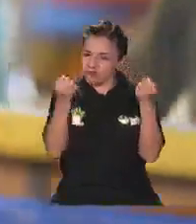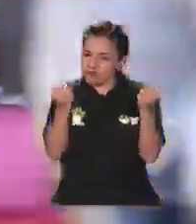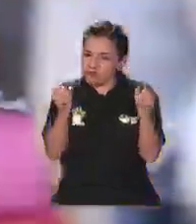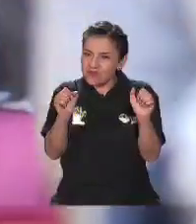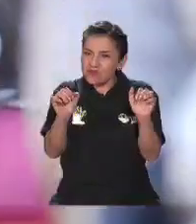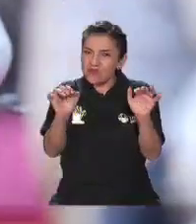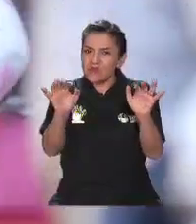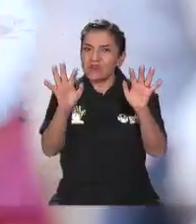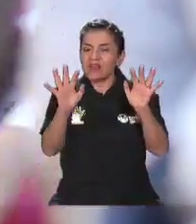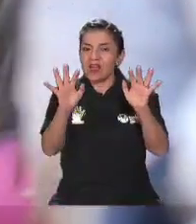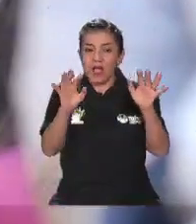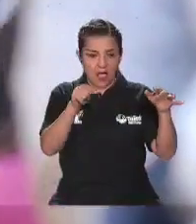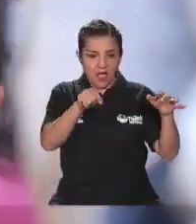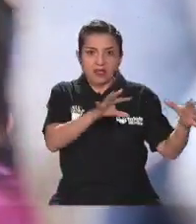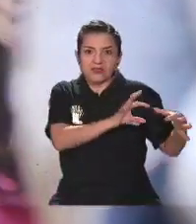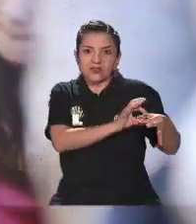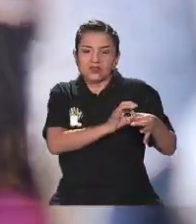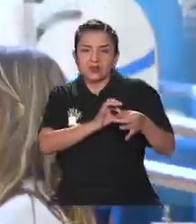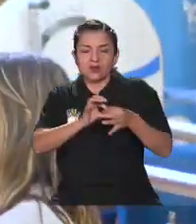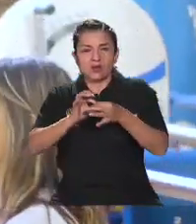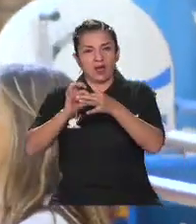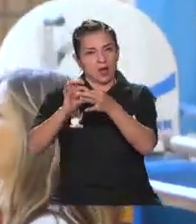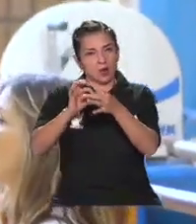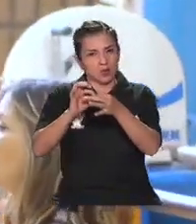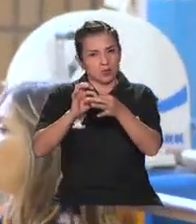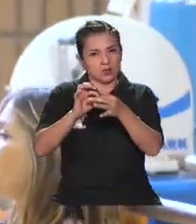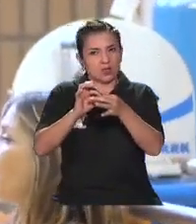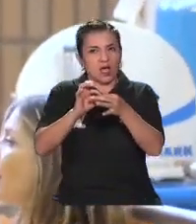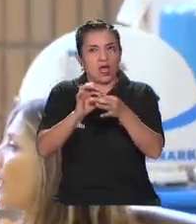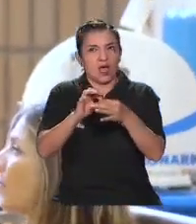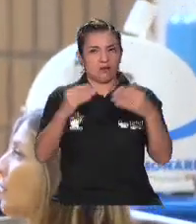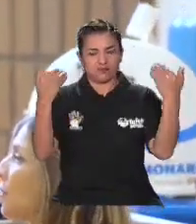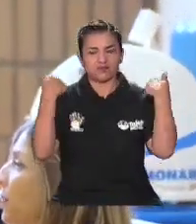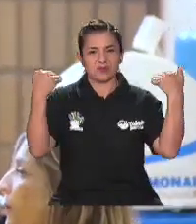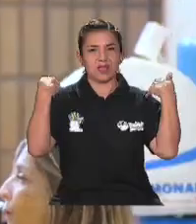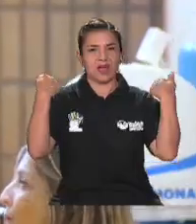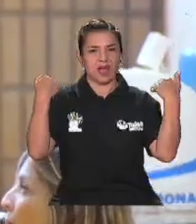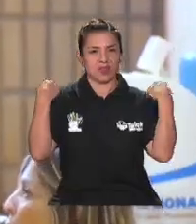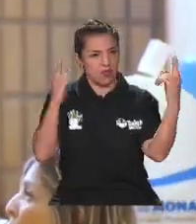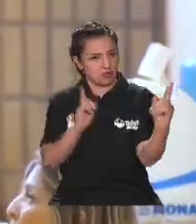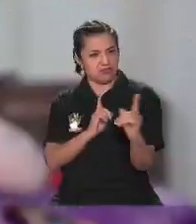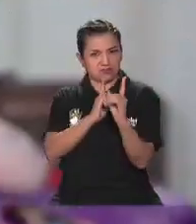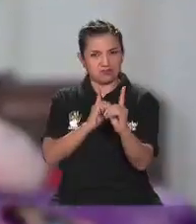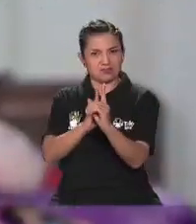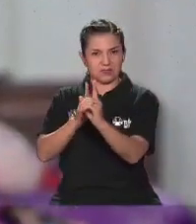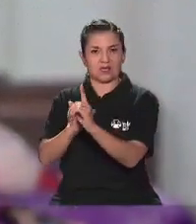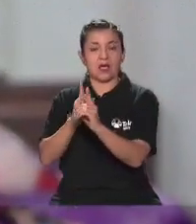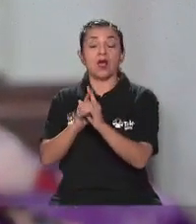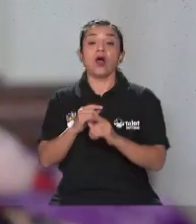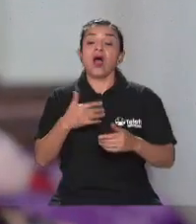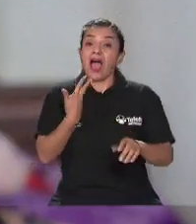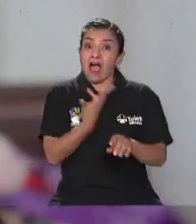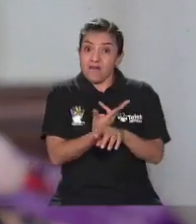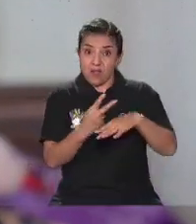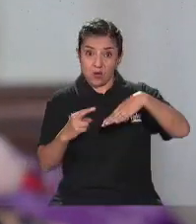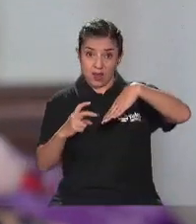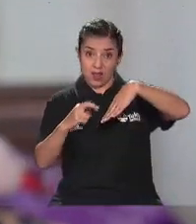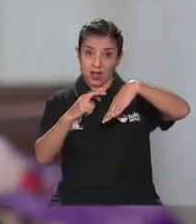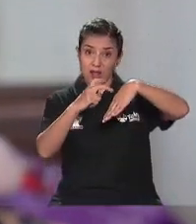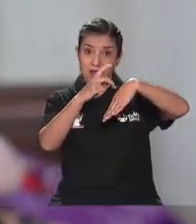a causa del tratamiento y las sesiones que ella tenía. En una escalera que sube yo, viene después la bajo.